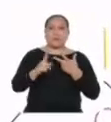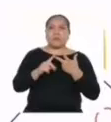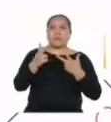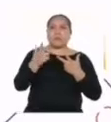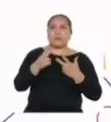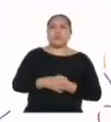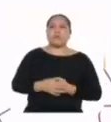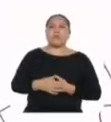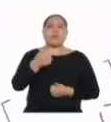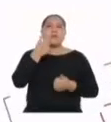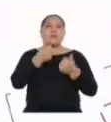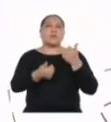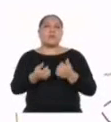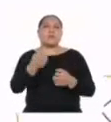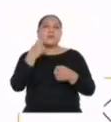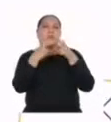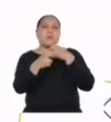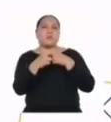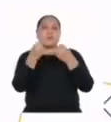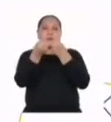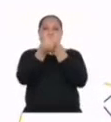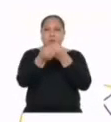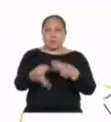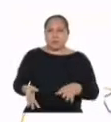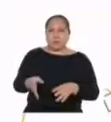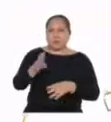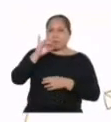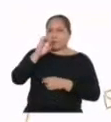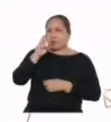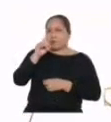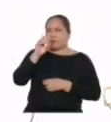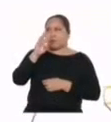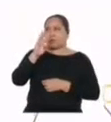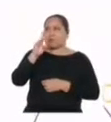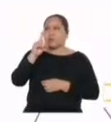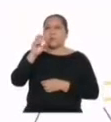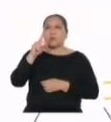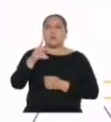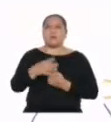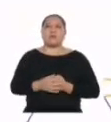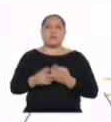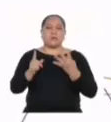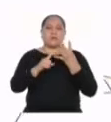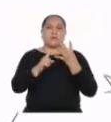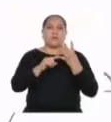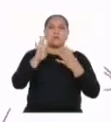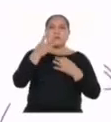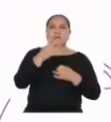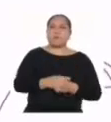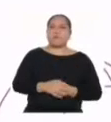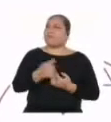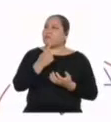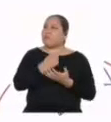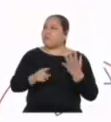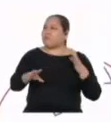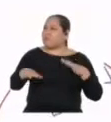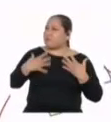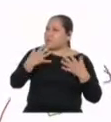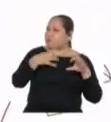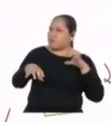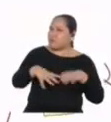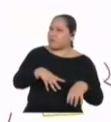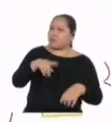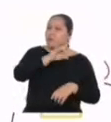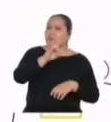3. ¿Cuáles son las consecuencias de la pérdida de la biodiversidad? Y 4. ¿Qué podemos